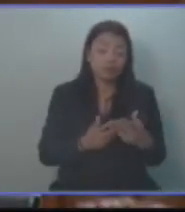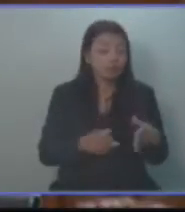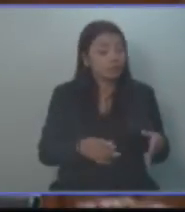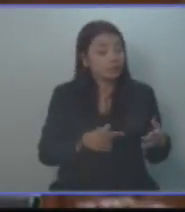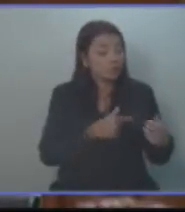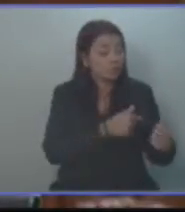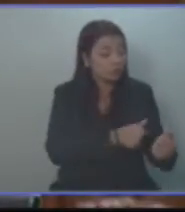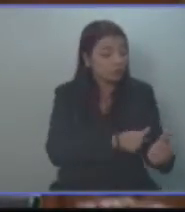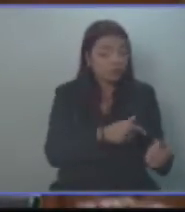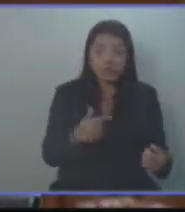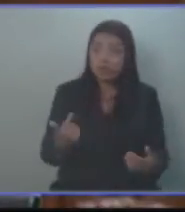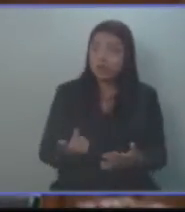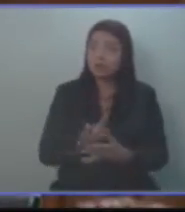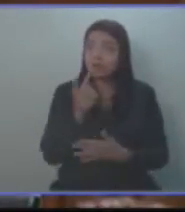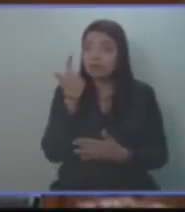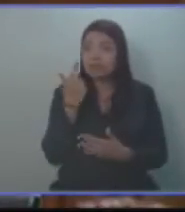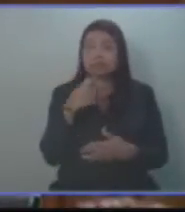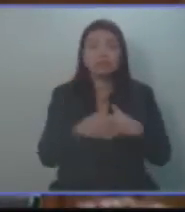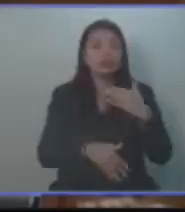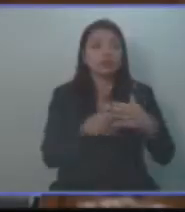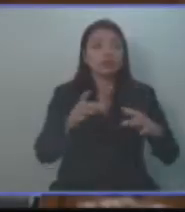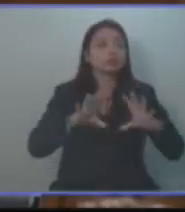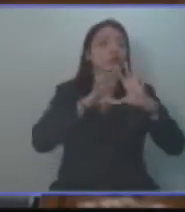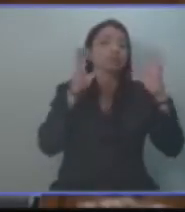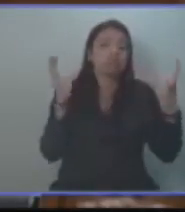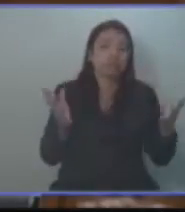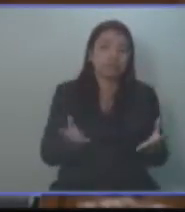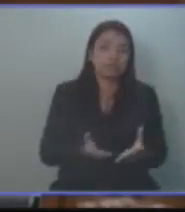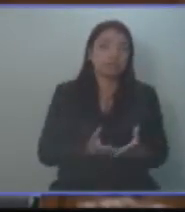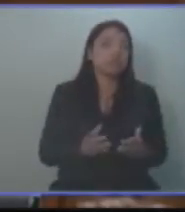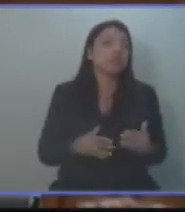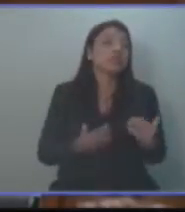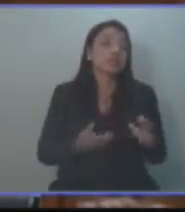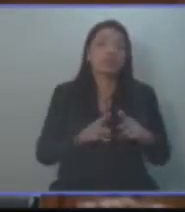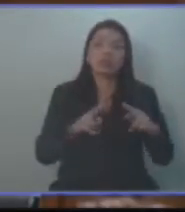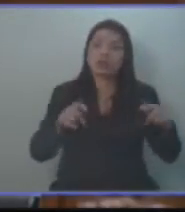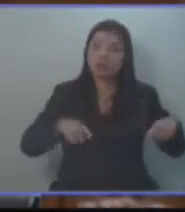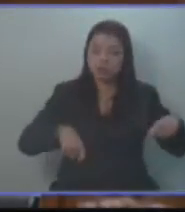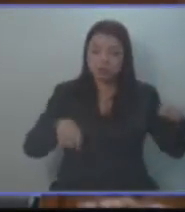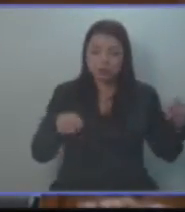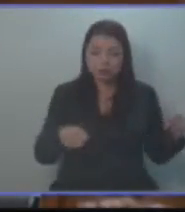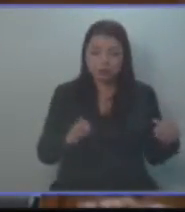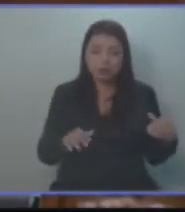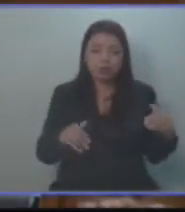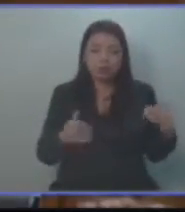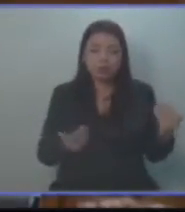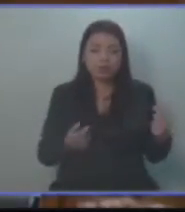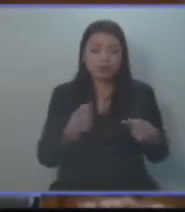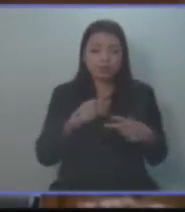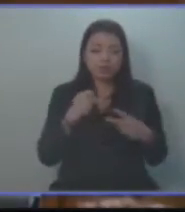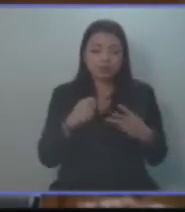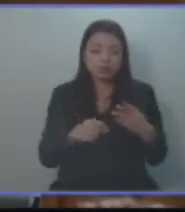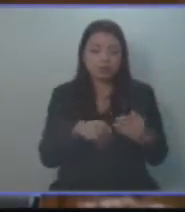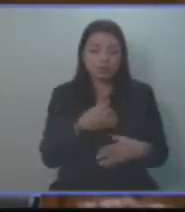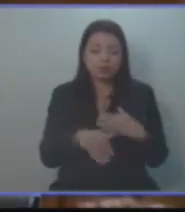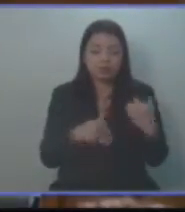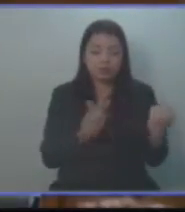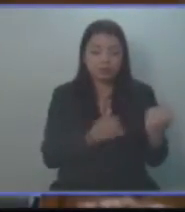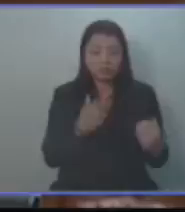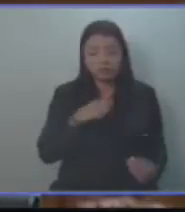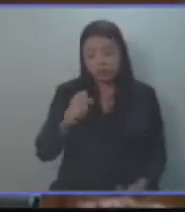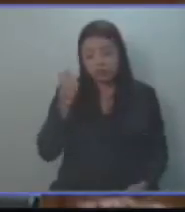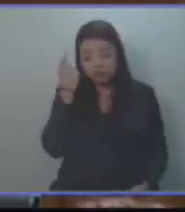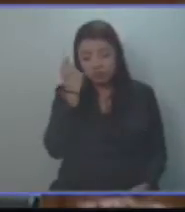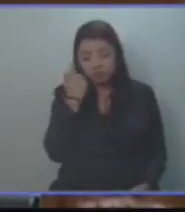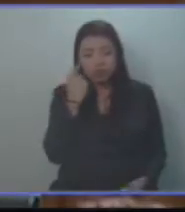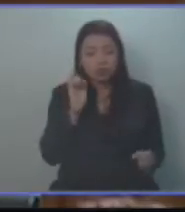de educación superior u organismos internacionales. El convenio marco servirá para la elaboración de las cartas de entendimiento